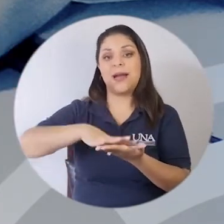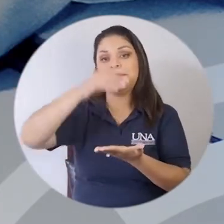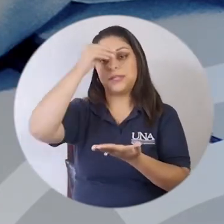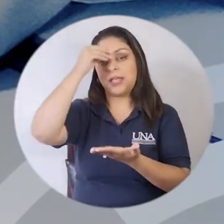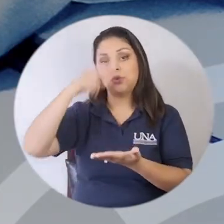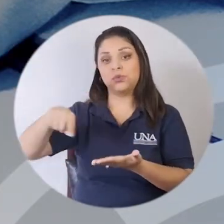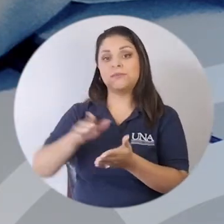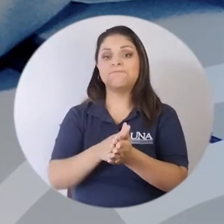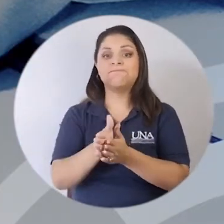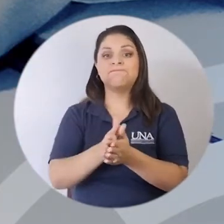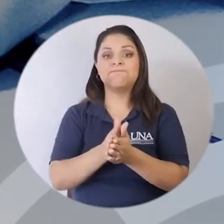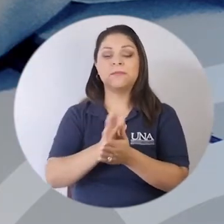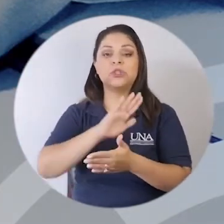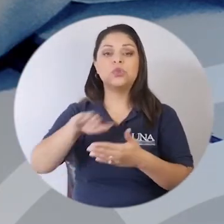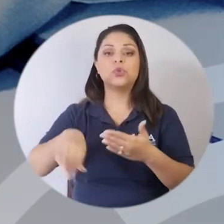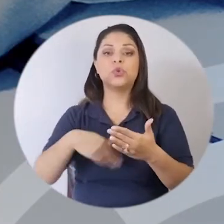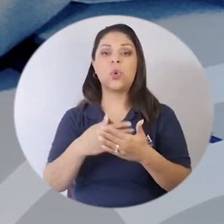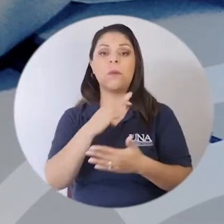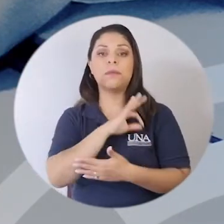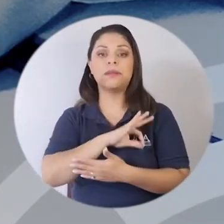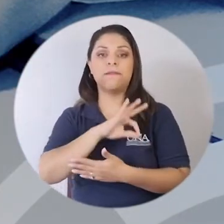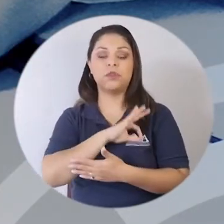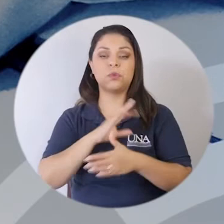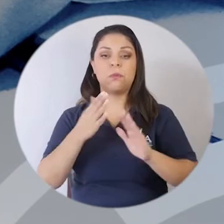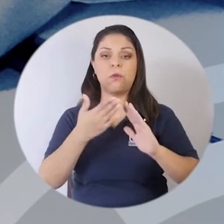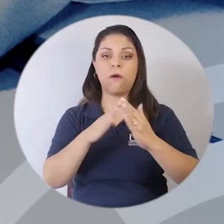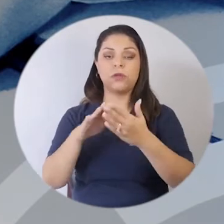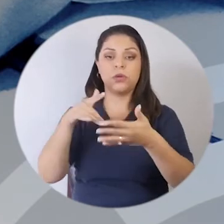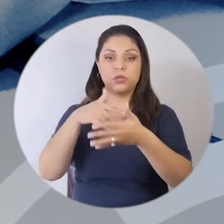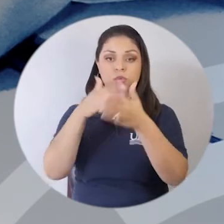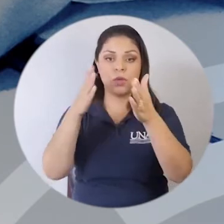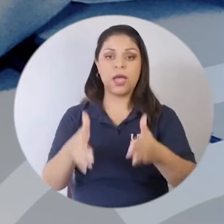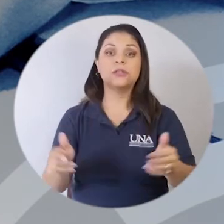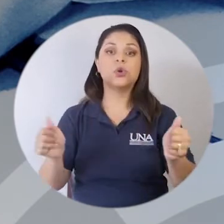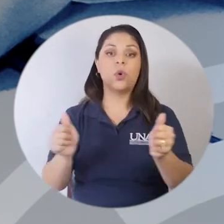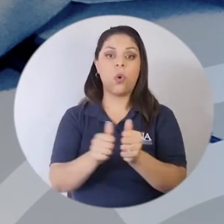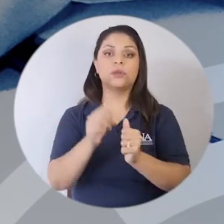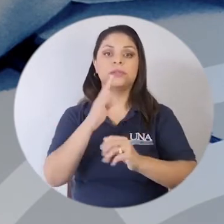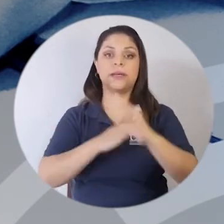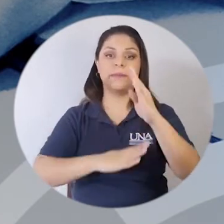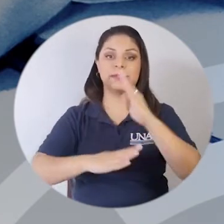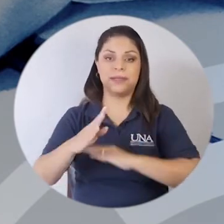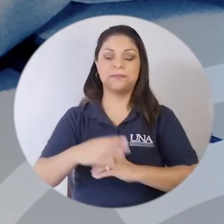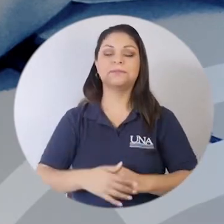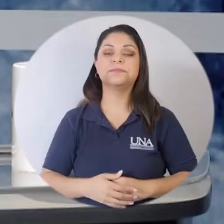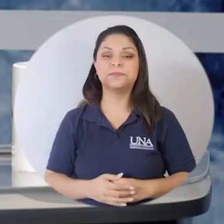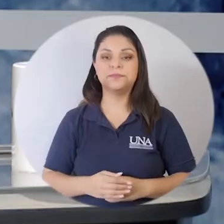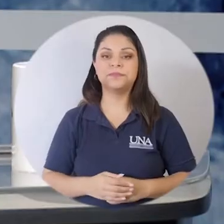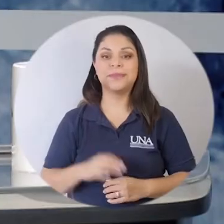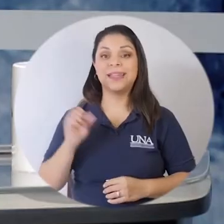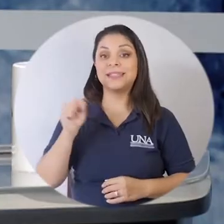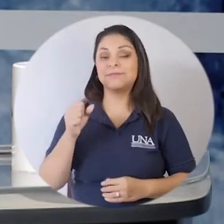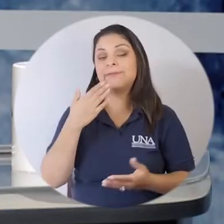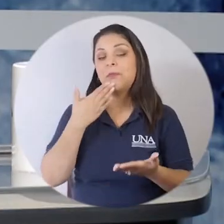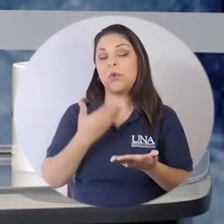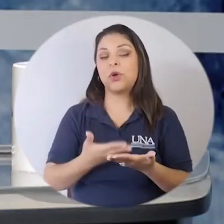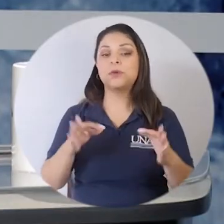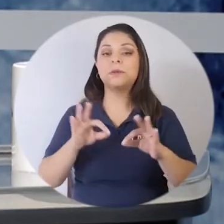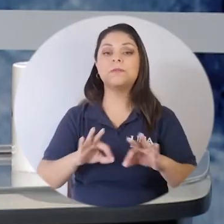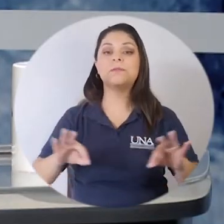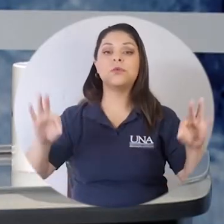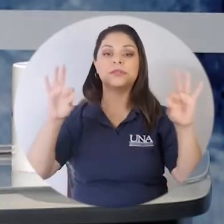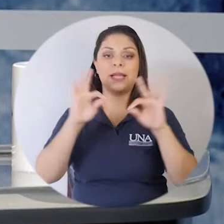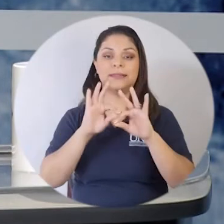gran provecho, todo en beneficio de la población de estudiantes con discapacidad. Sí. Bueno, es